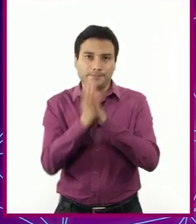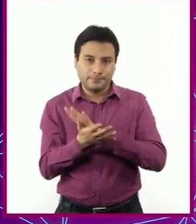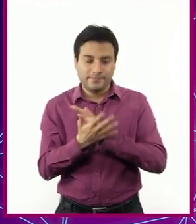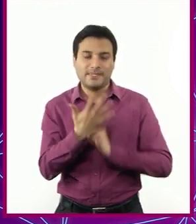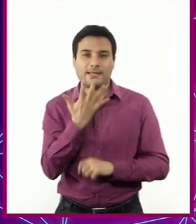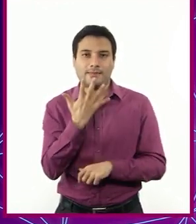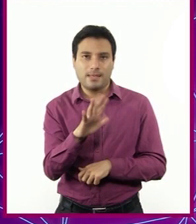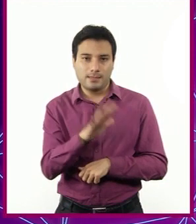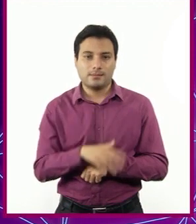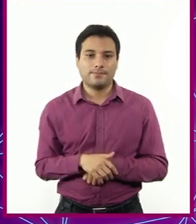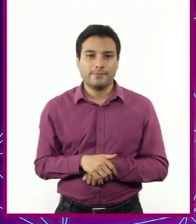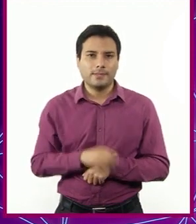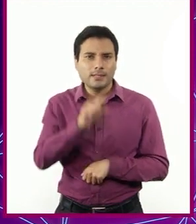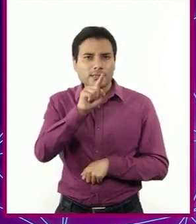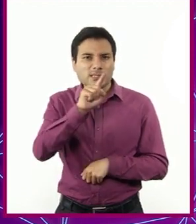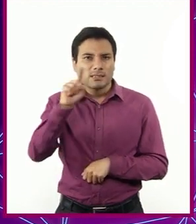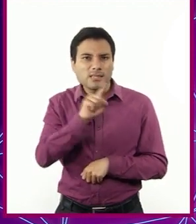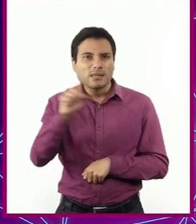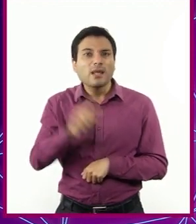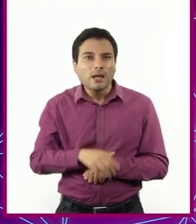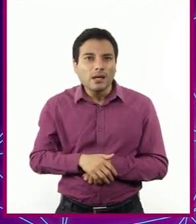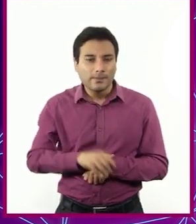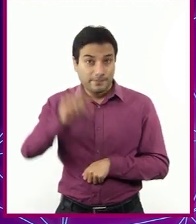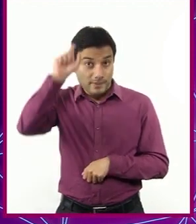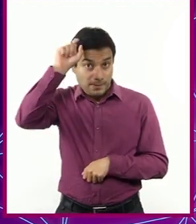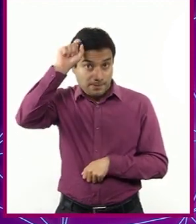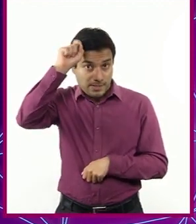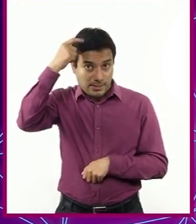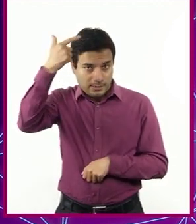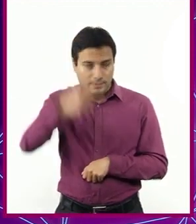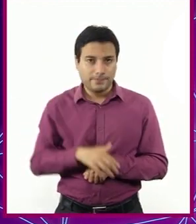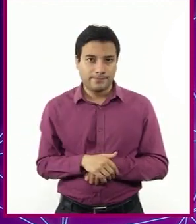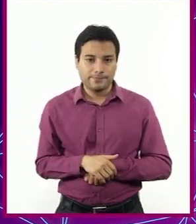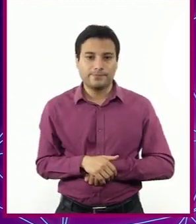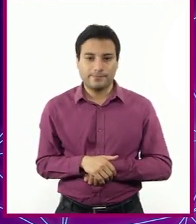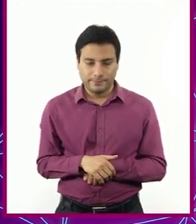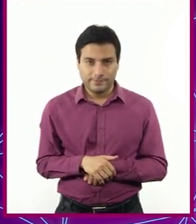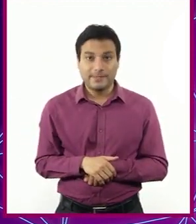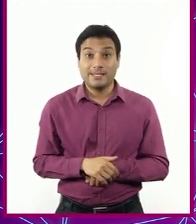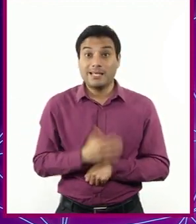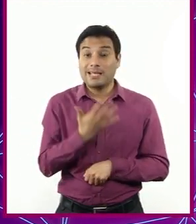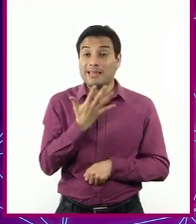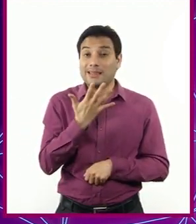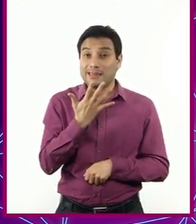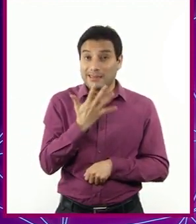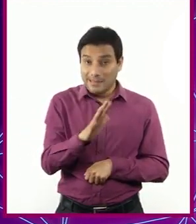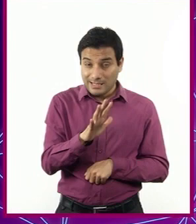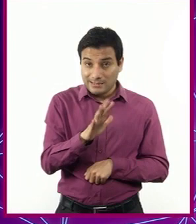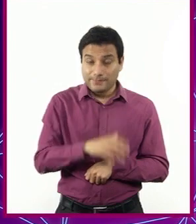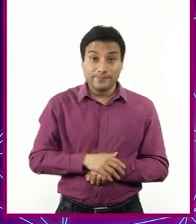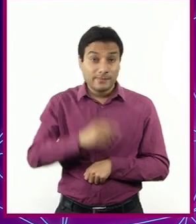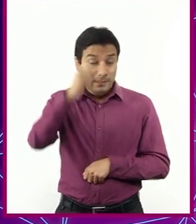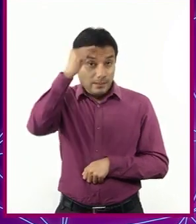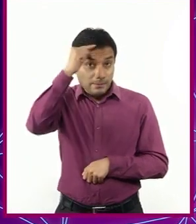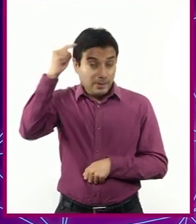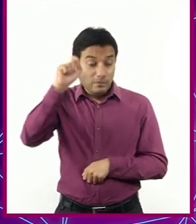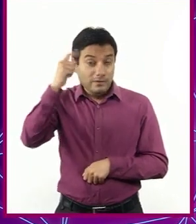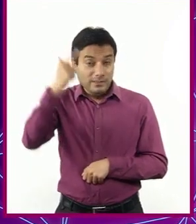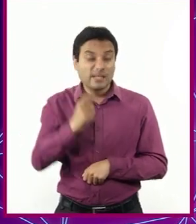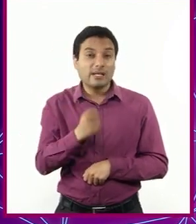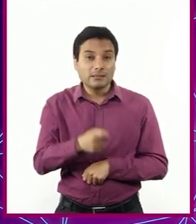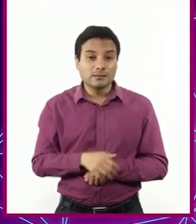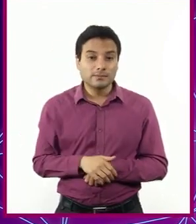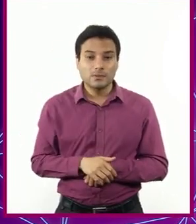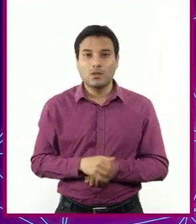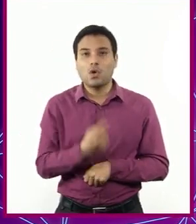y z el de 27. Entonces, 10 a la 27 negativo es igual a